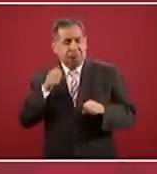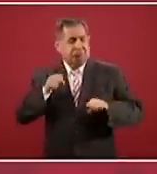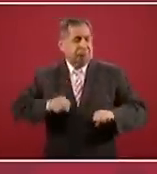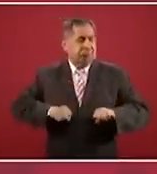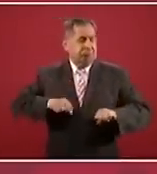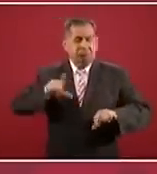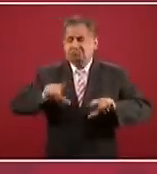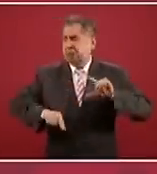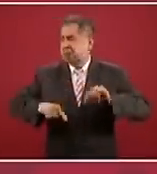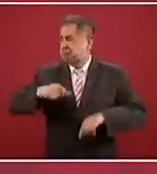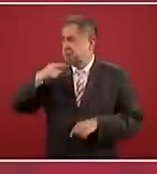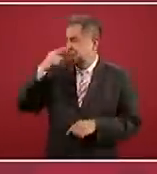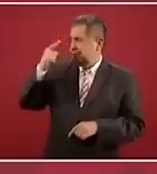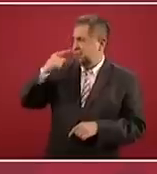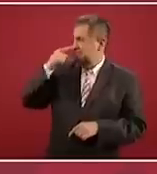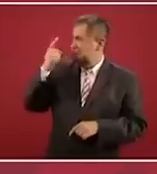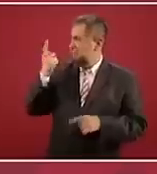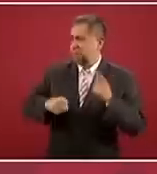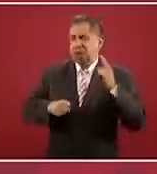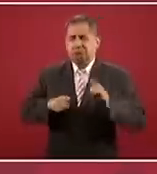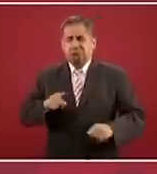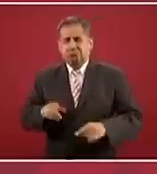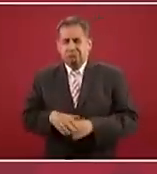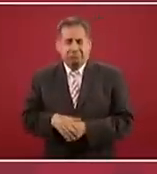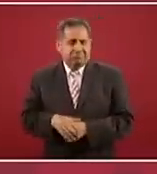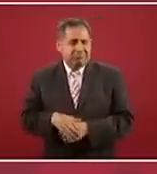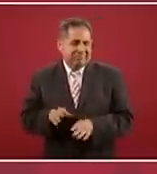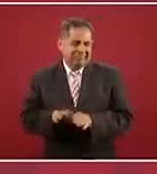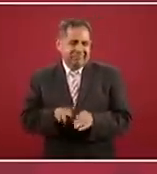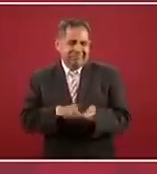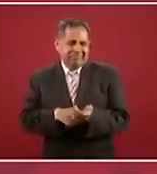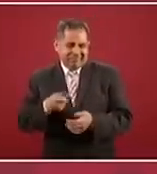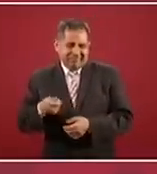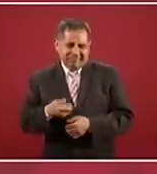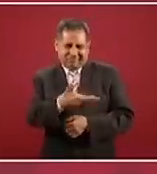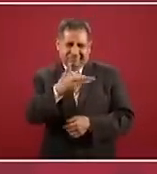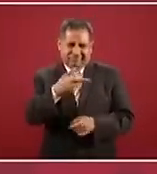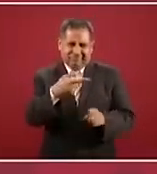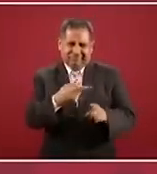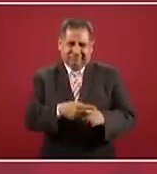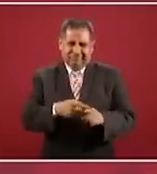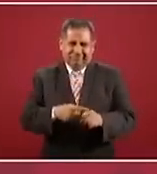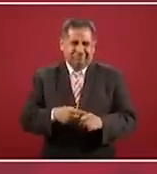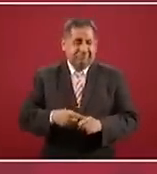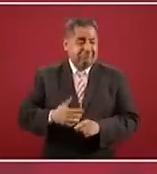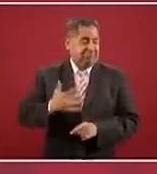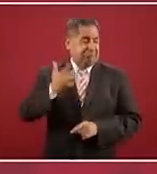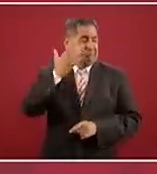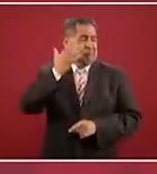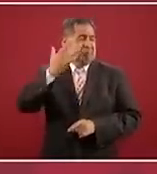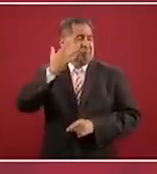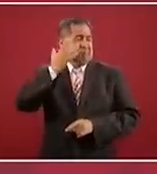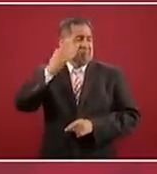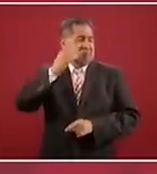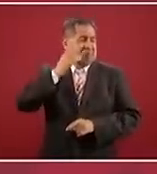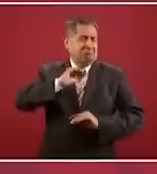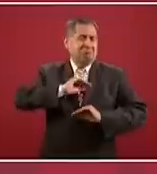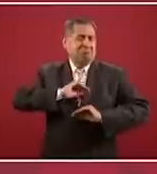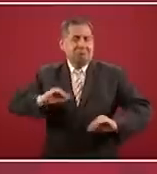prepotente, presumido, como se dice coloquialmente, tira aceite,